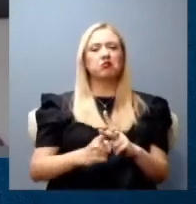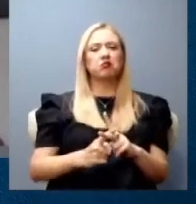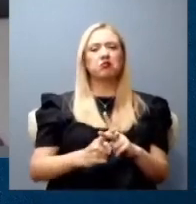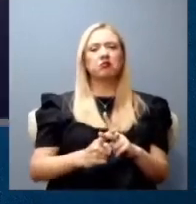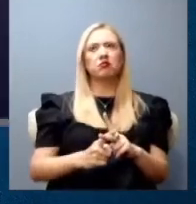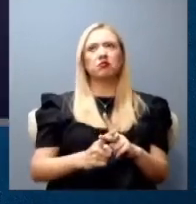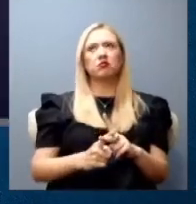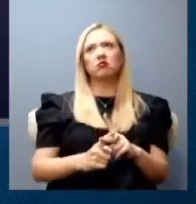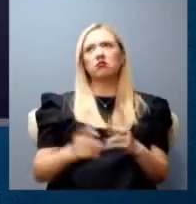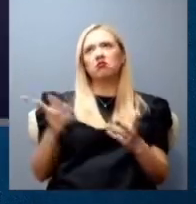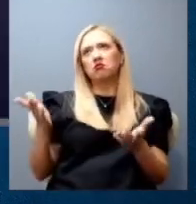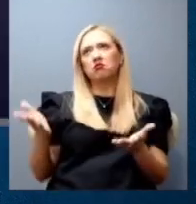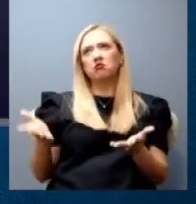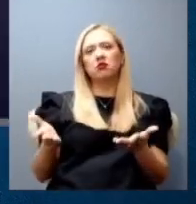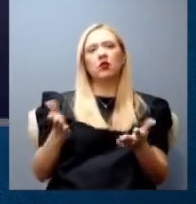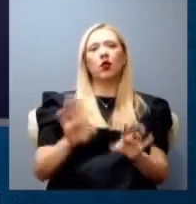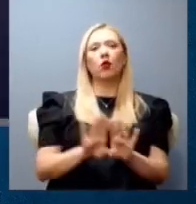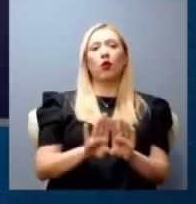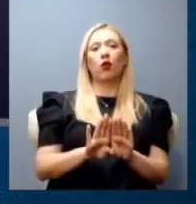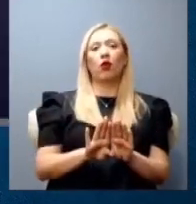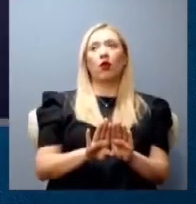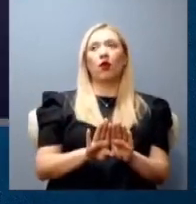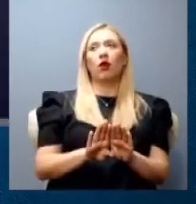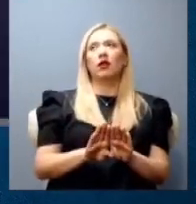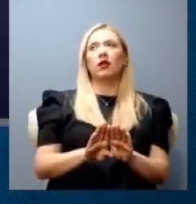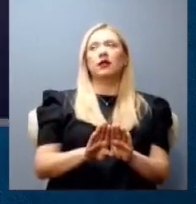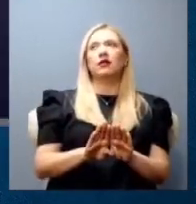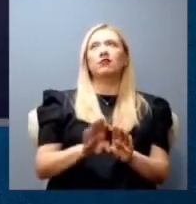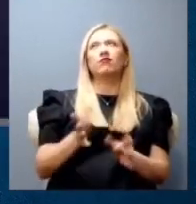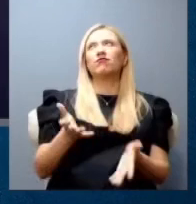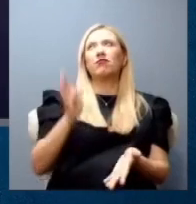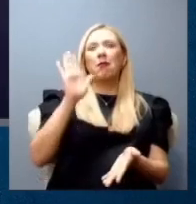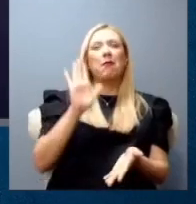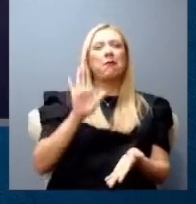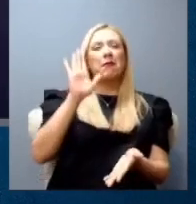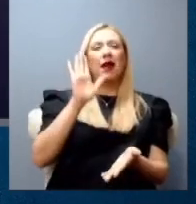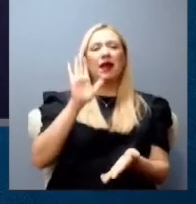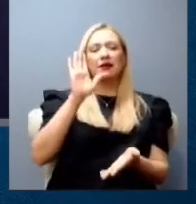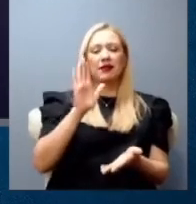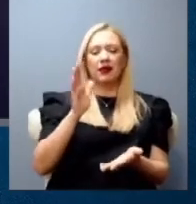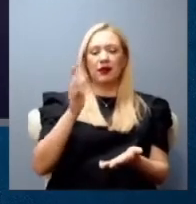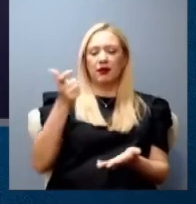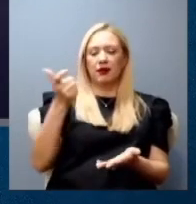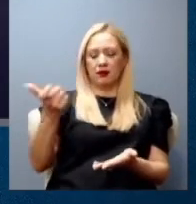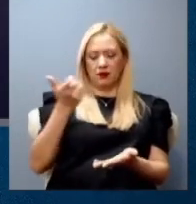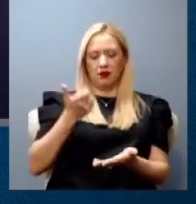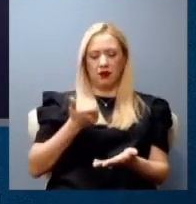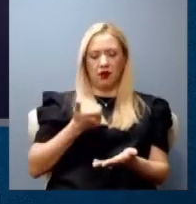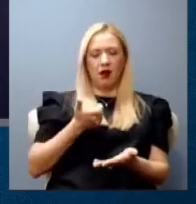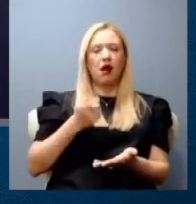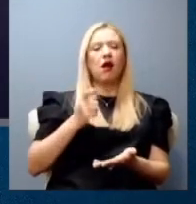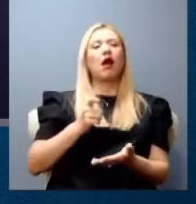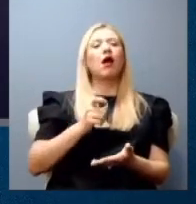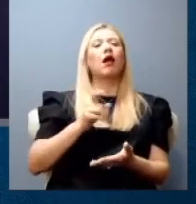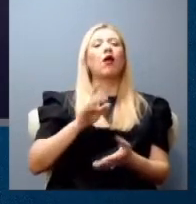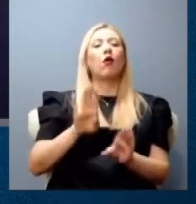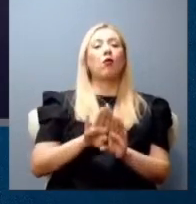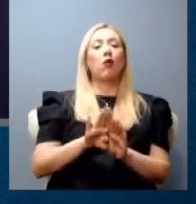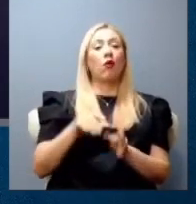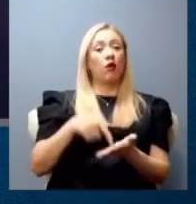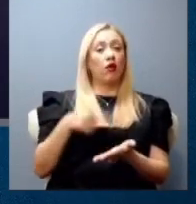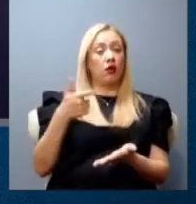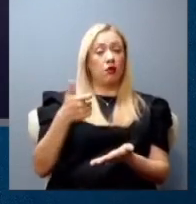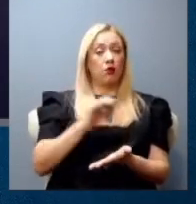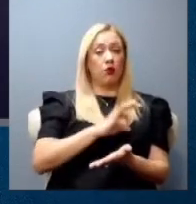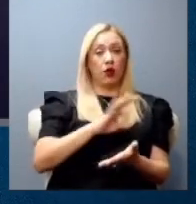poco simbólicos, en tanto que pues ningún dinero del mundo puede compensar, por ejemplo, la